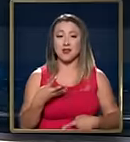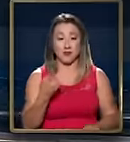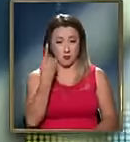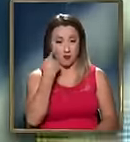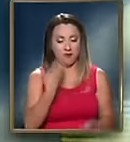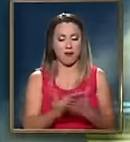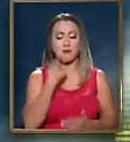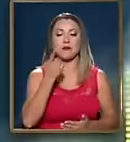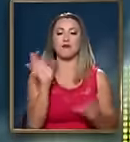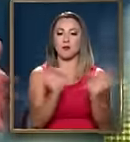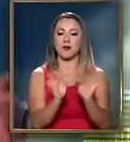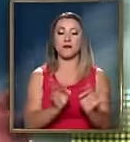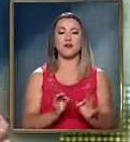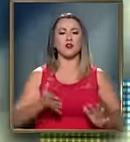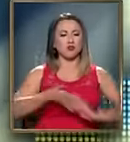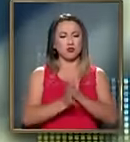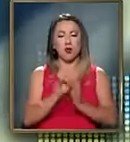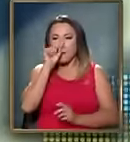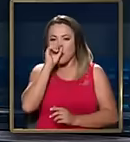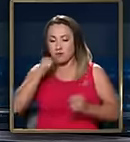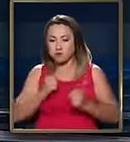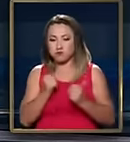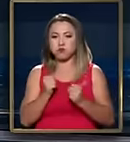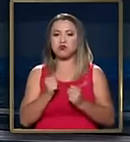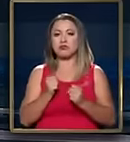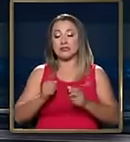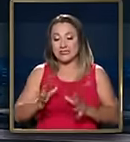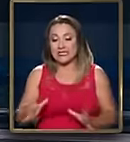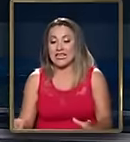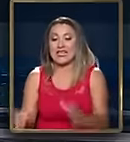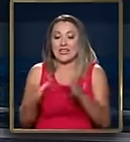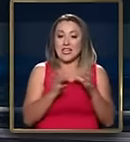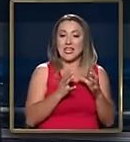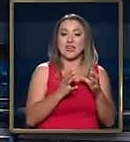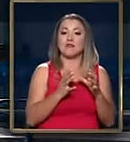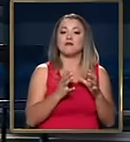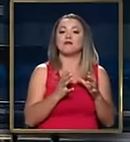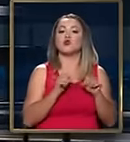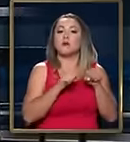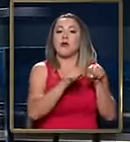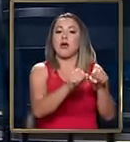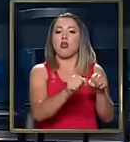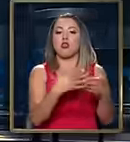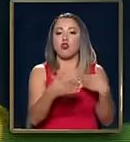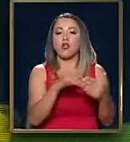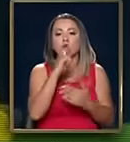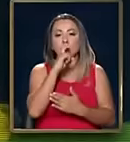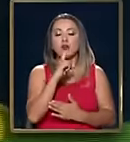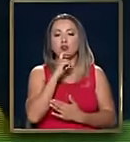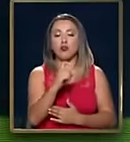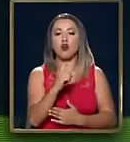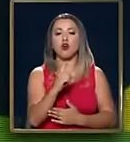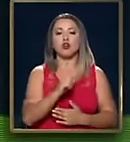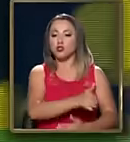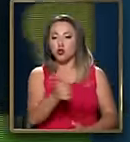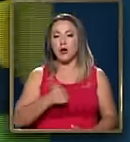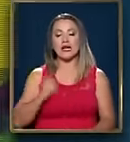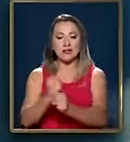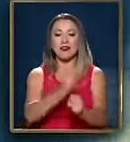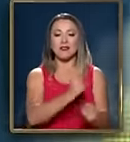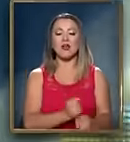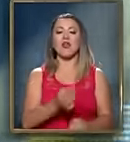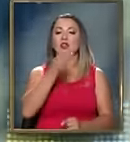hizo, agarró todas esas gallinas que estaban ahí y se fue a un supermercado que había en Curicó a ponerlas a trabajar,